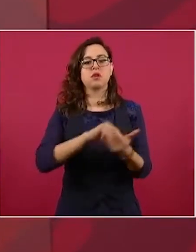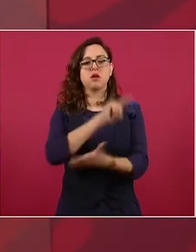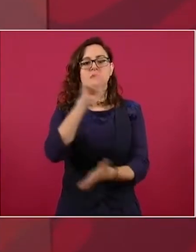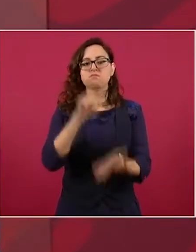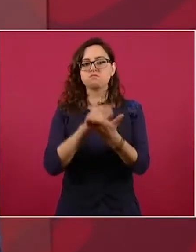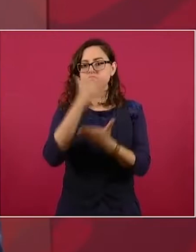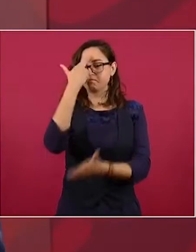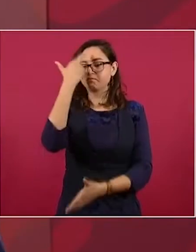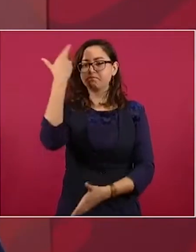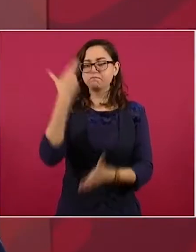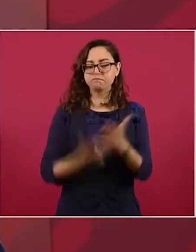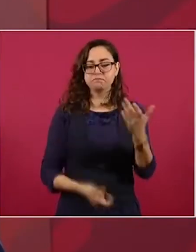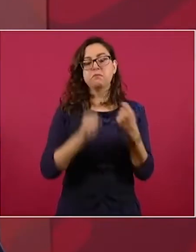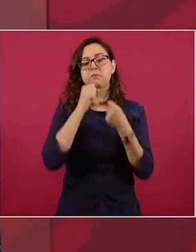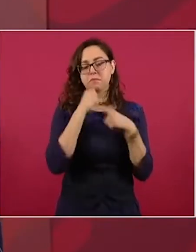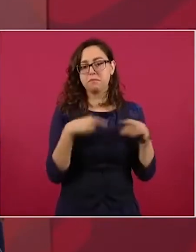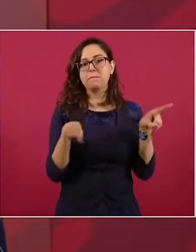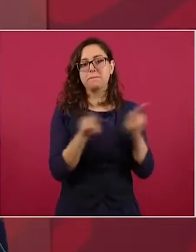porque